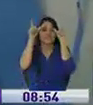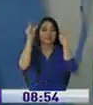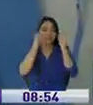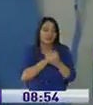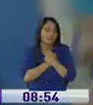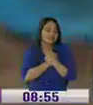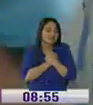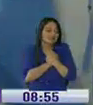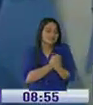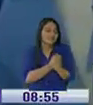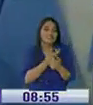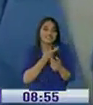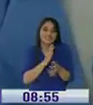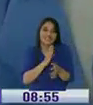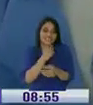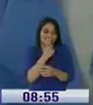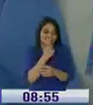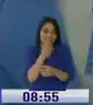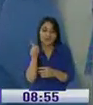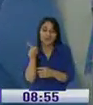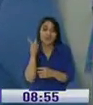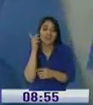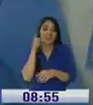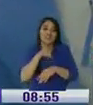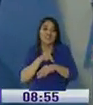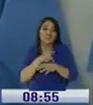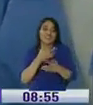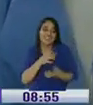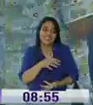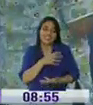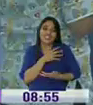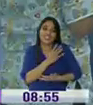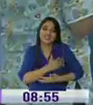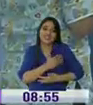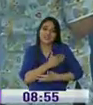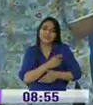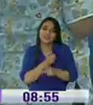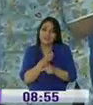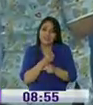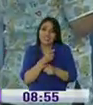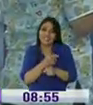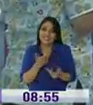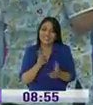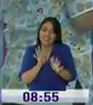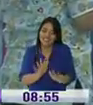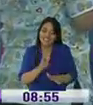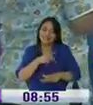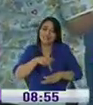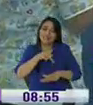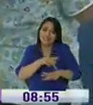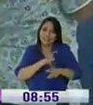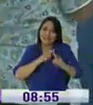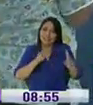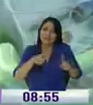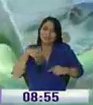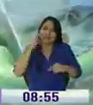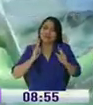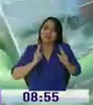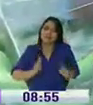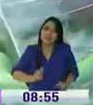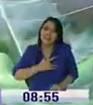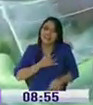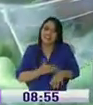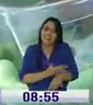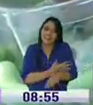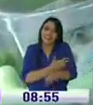que ya hay inclusive el interés de una de las doctoras por adoptarlo, y es por eso, ¿no? Porque esa vocación de nuestros trabajadores llega a